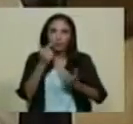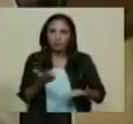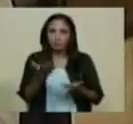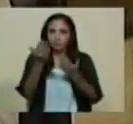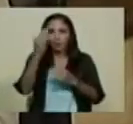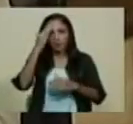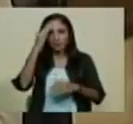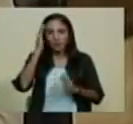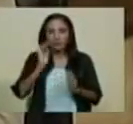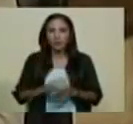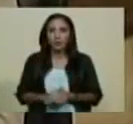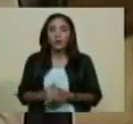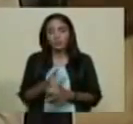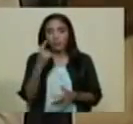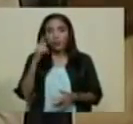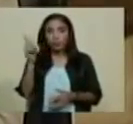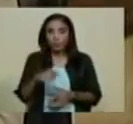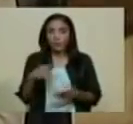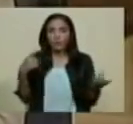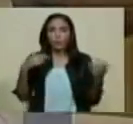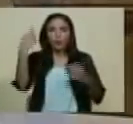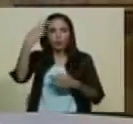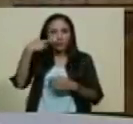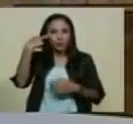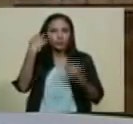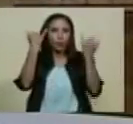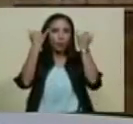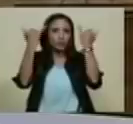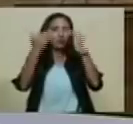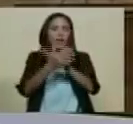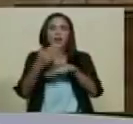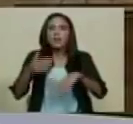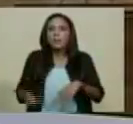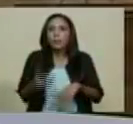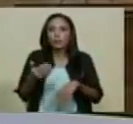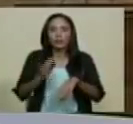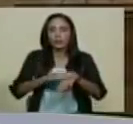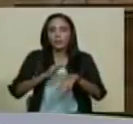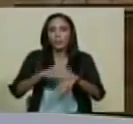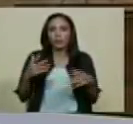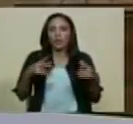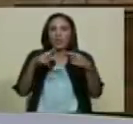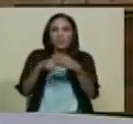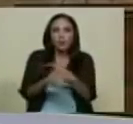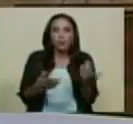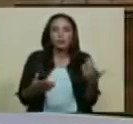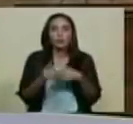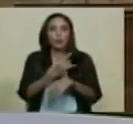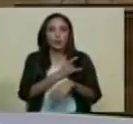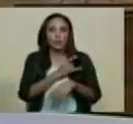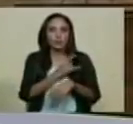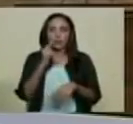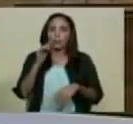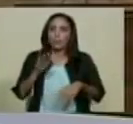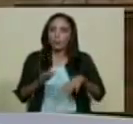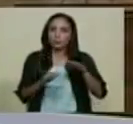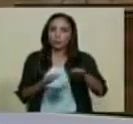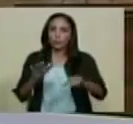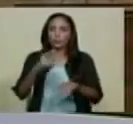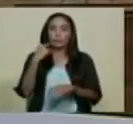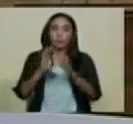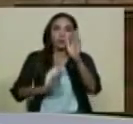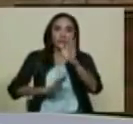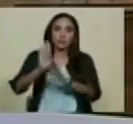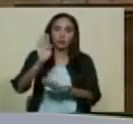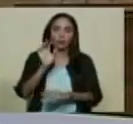educativo, también me hiciera una reflexión sobre este importante día 9 de octubre, donde seguimos dando pasos hacia el